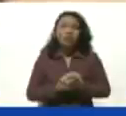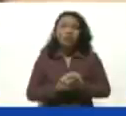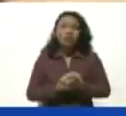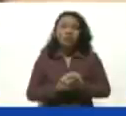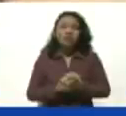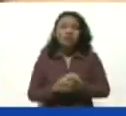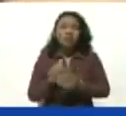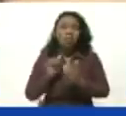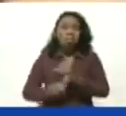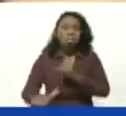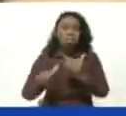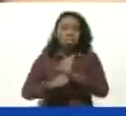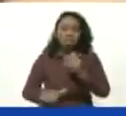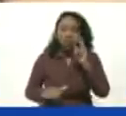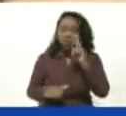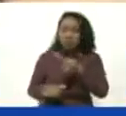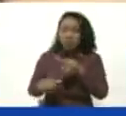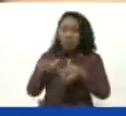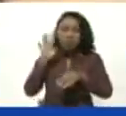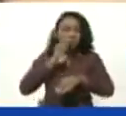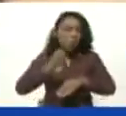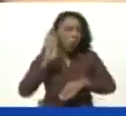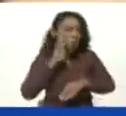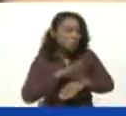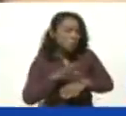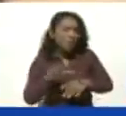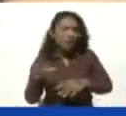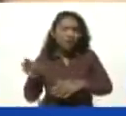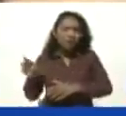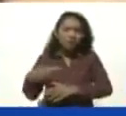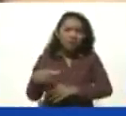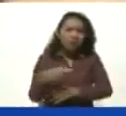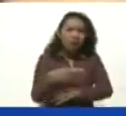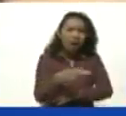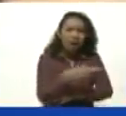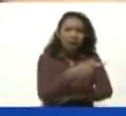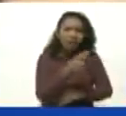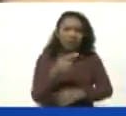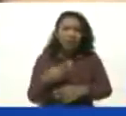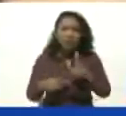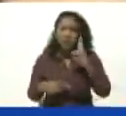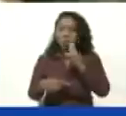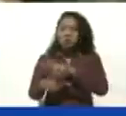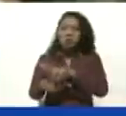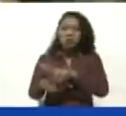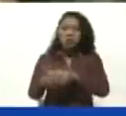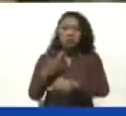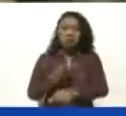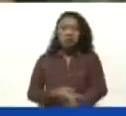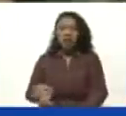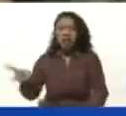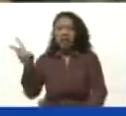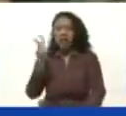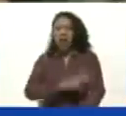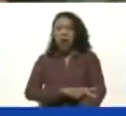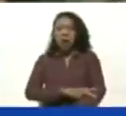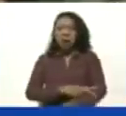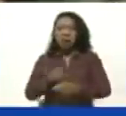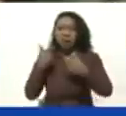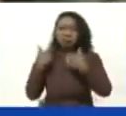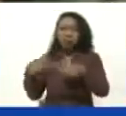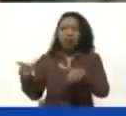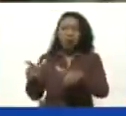excrementos, de ratas, como la peor película de